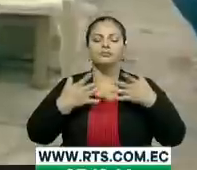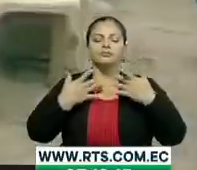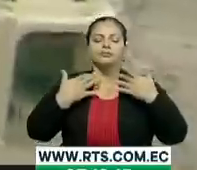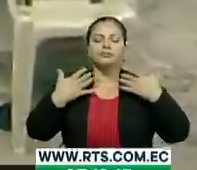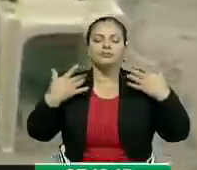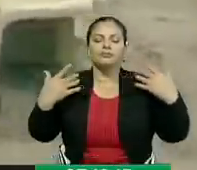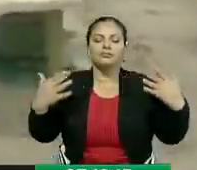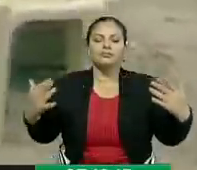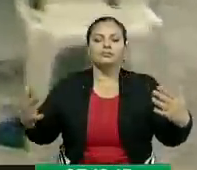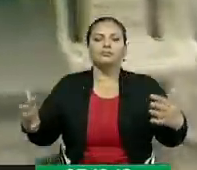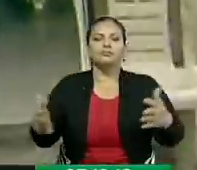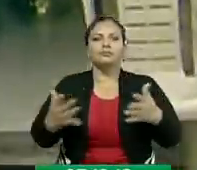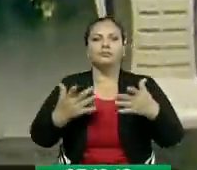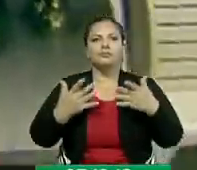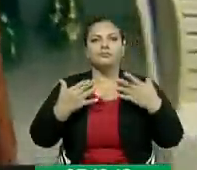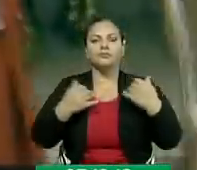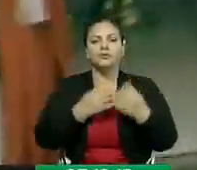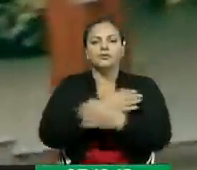que